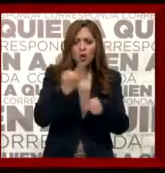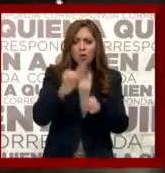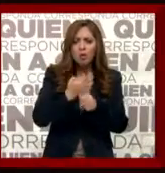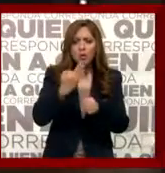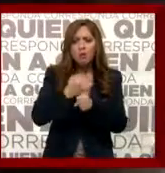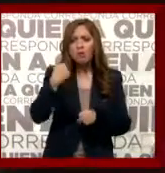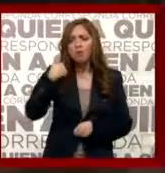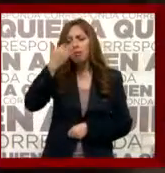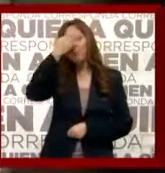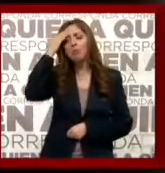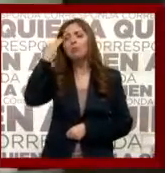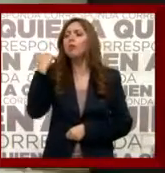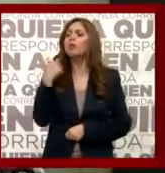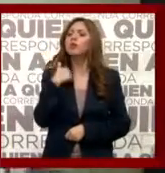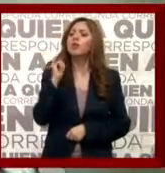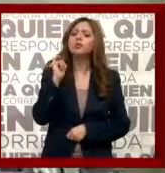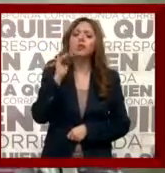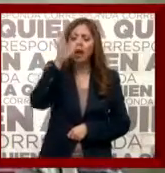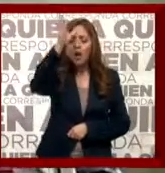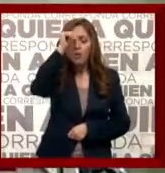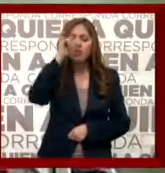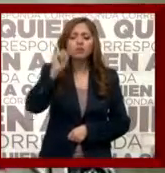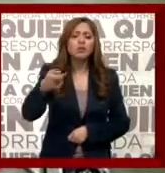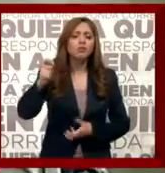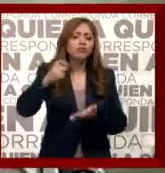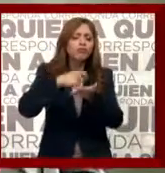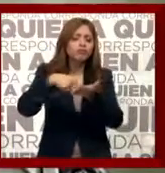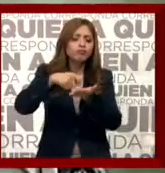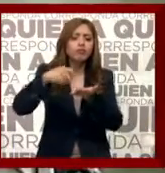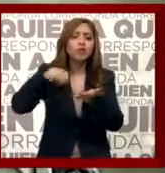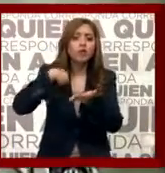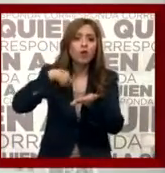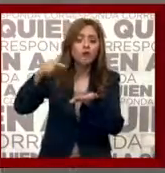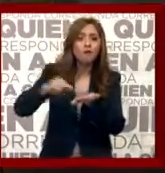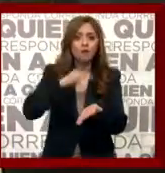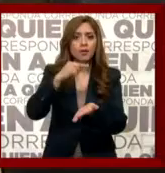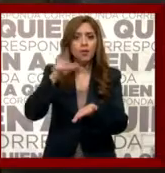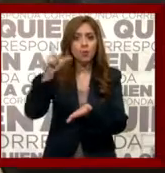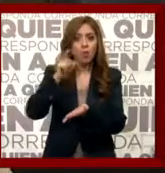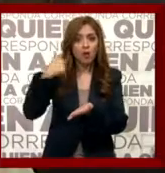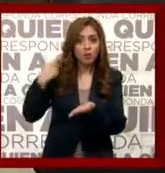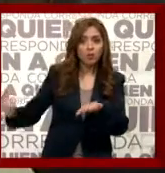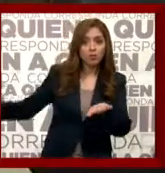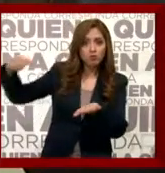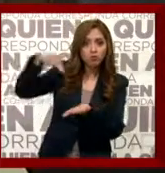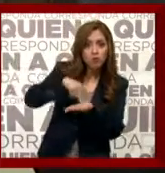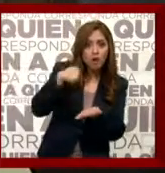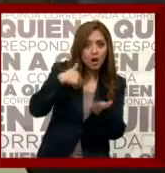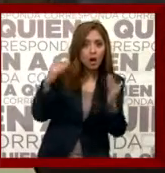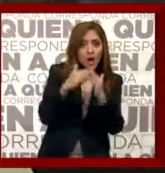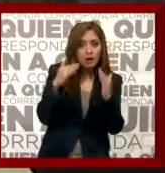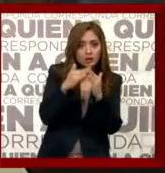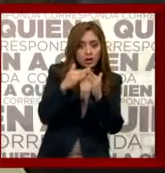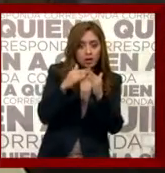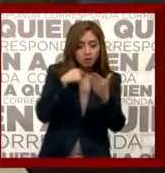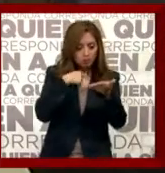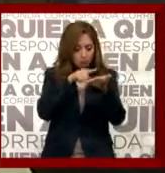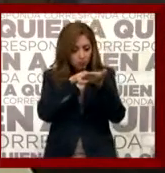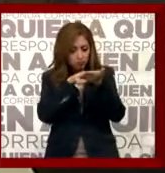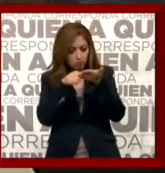mis 5 o 6 minutos y acepté, firmé, pero llegando a la casa me di cuenta que en realidad